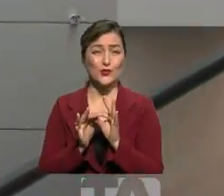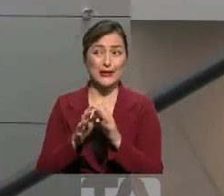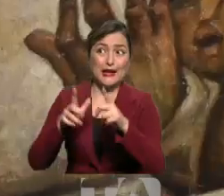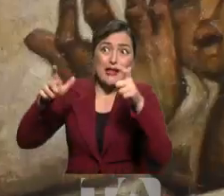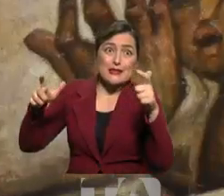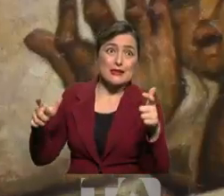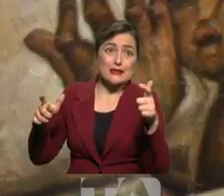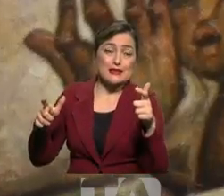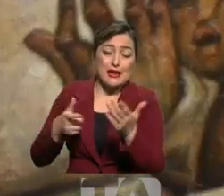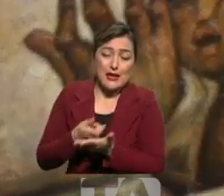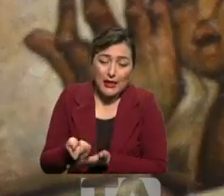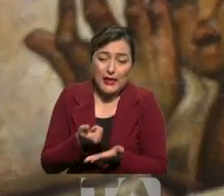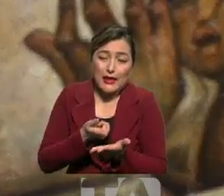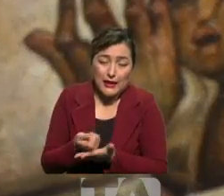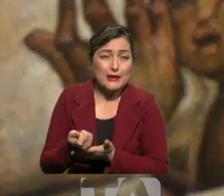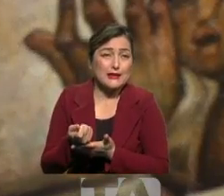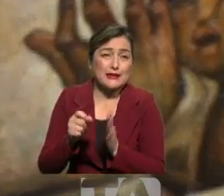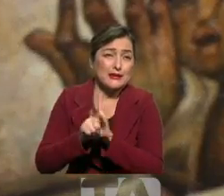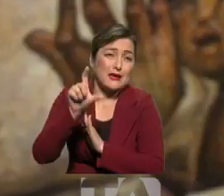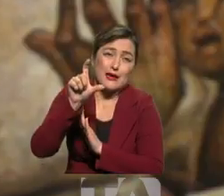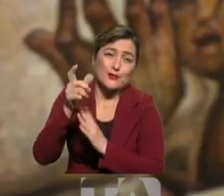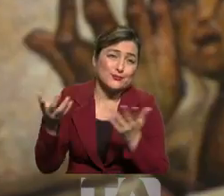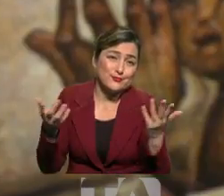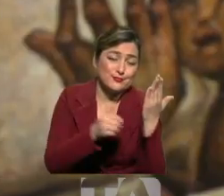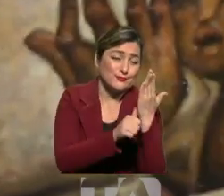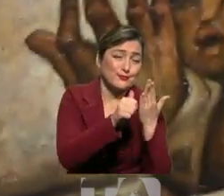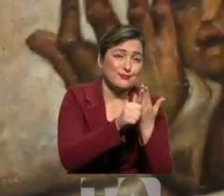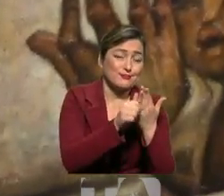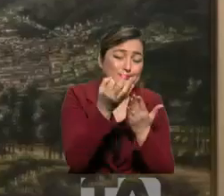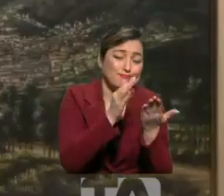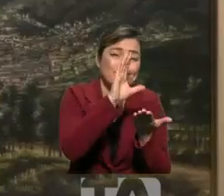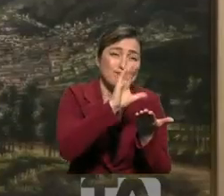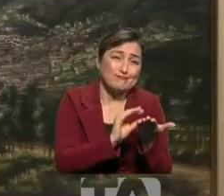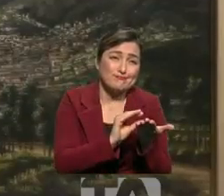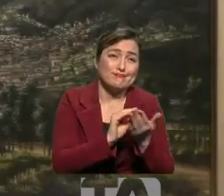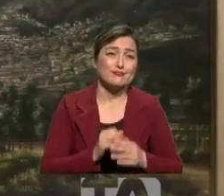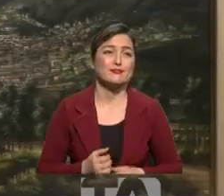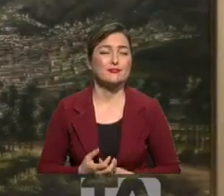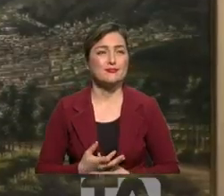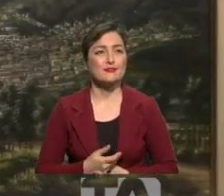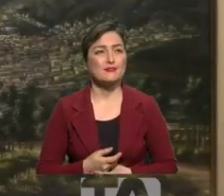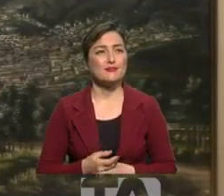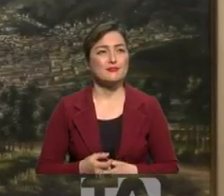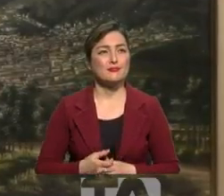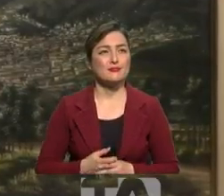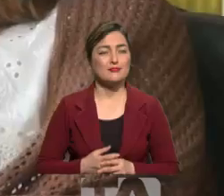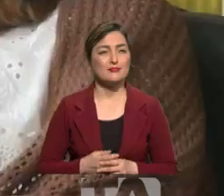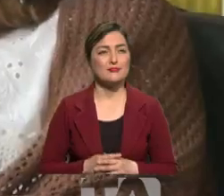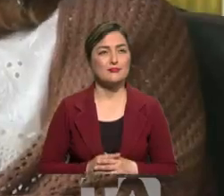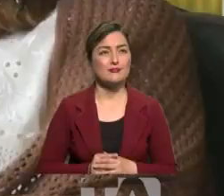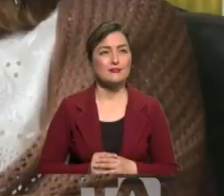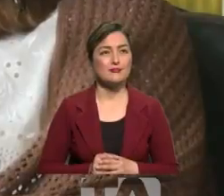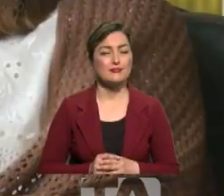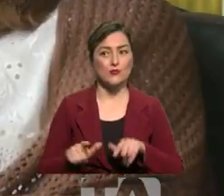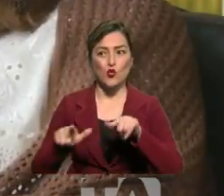tan grande es demasiado oneroso para un ministerio que cuenta con un presupuesto paupérrimo. Te digo, yo espero que, si es que ese